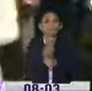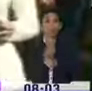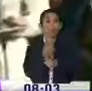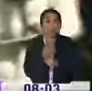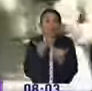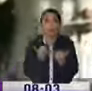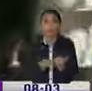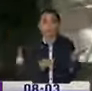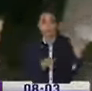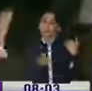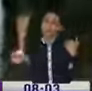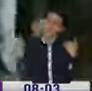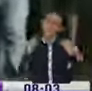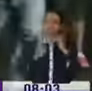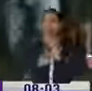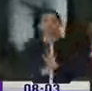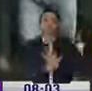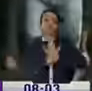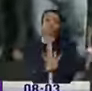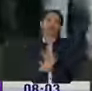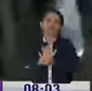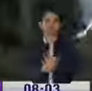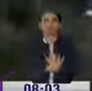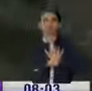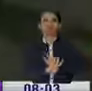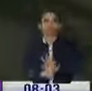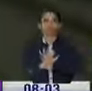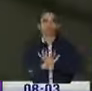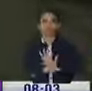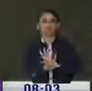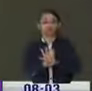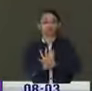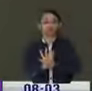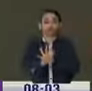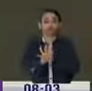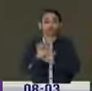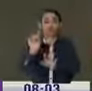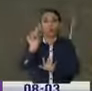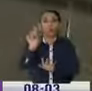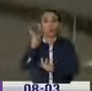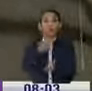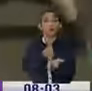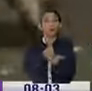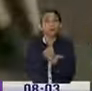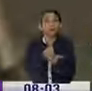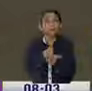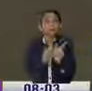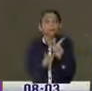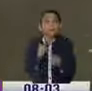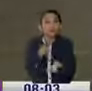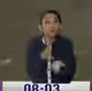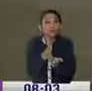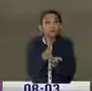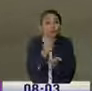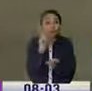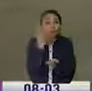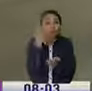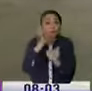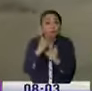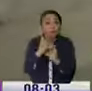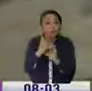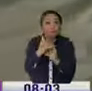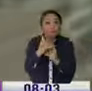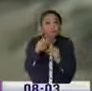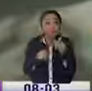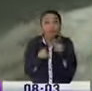nosotros caminando, aquí ustedes ven, es el único acceso que tienen aquí los moradores para entrar a